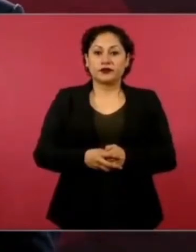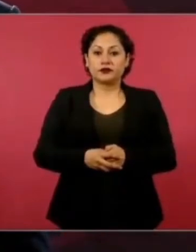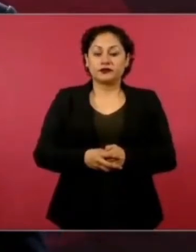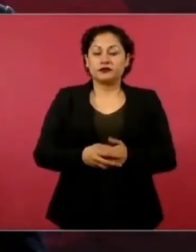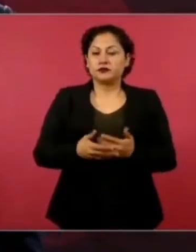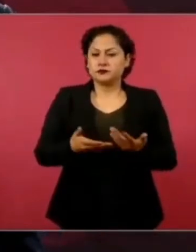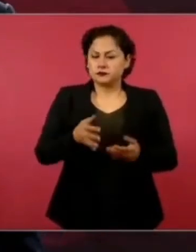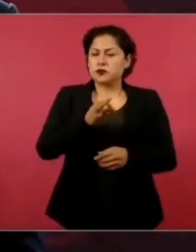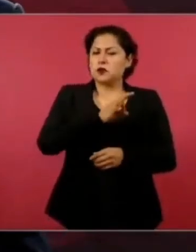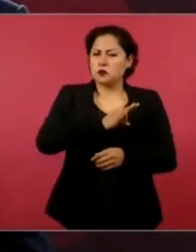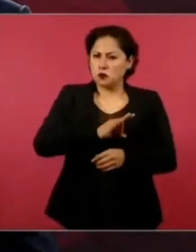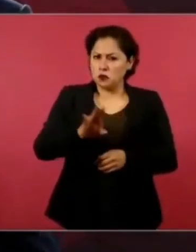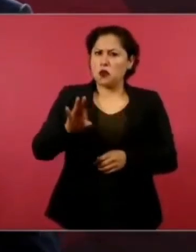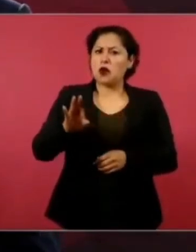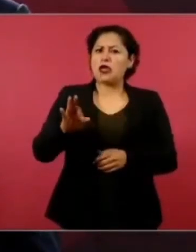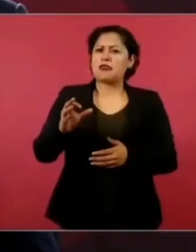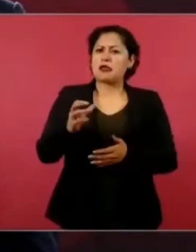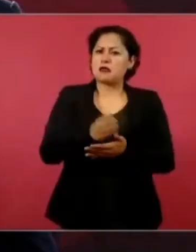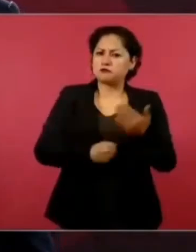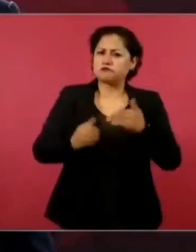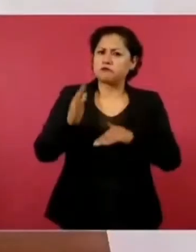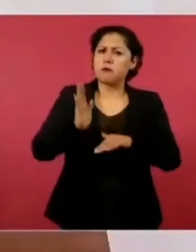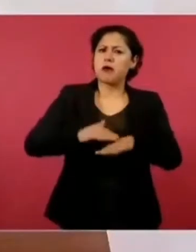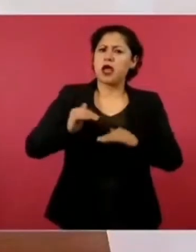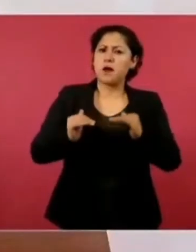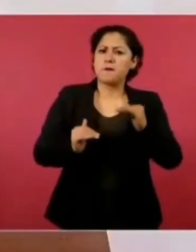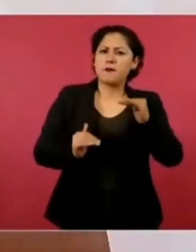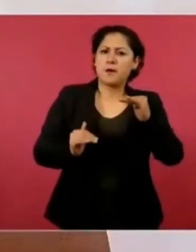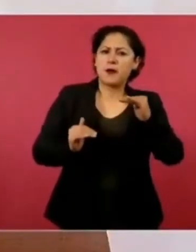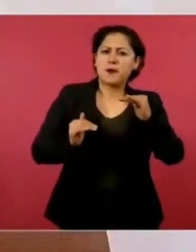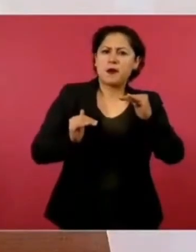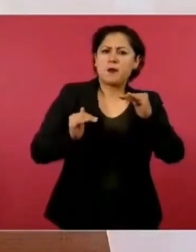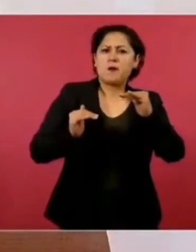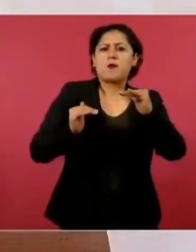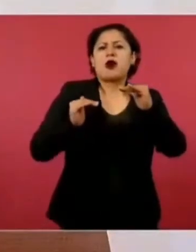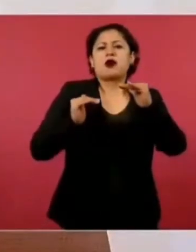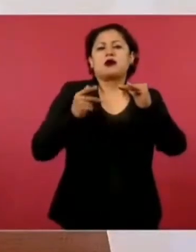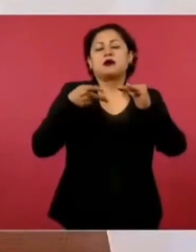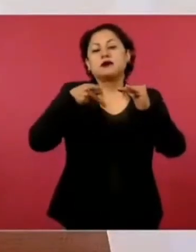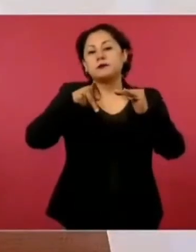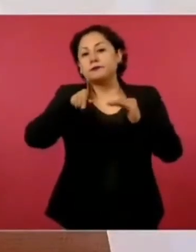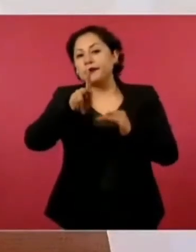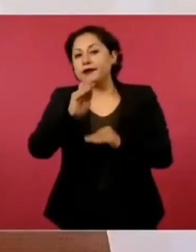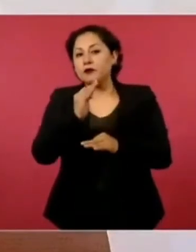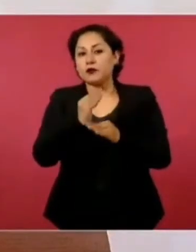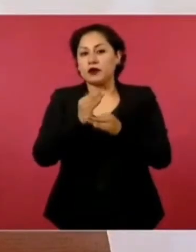pero está bastante estable la economía del país